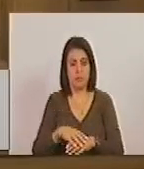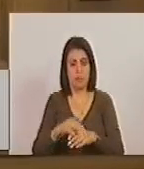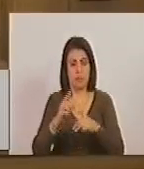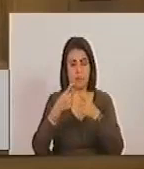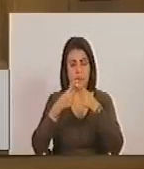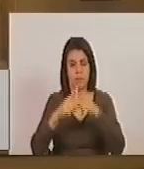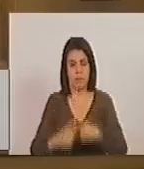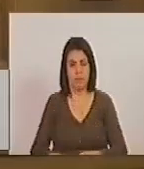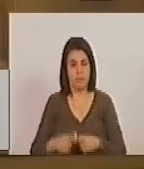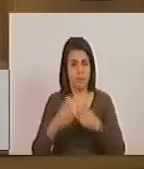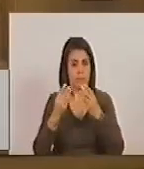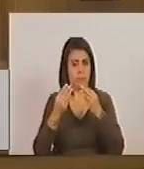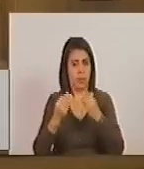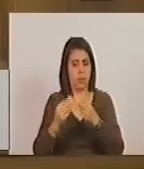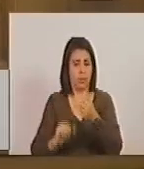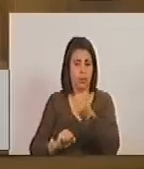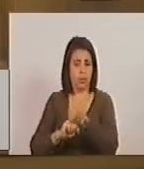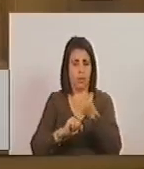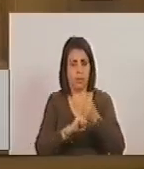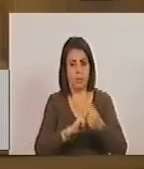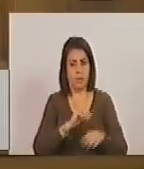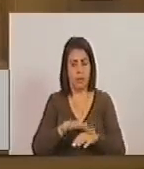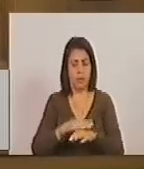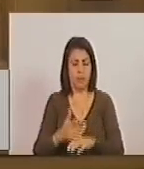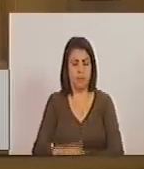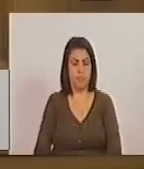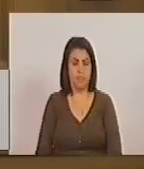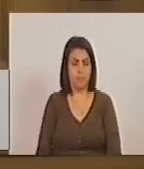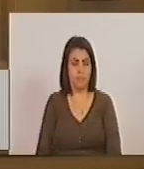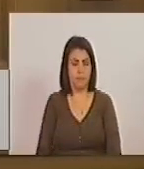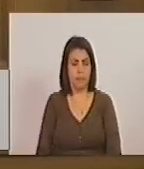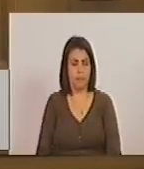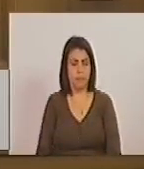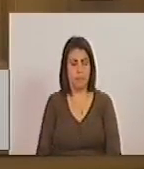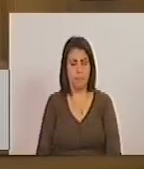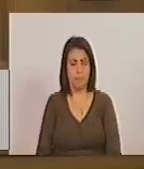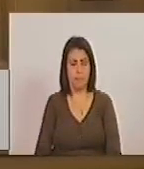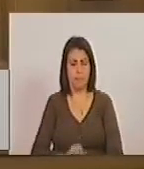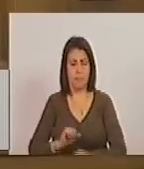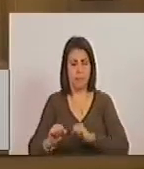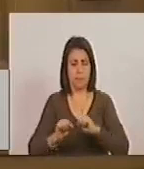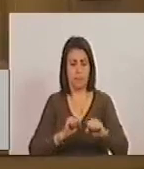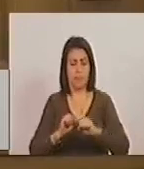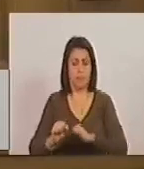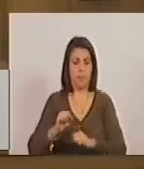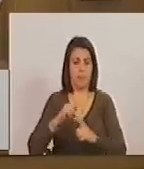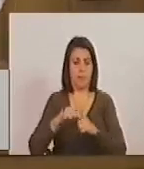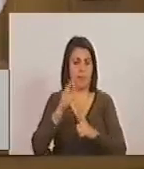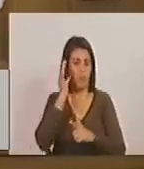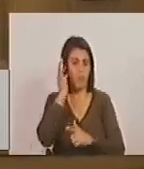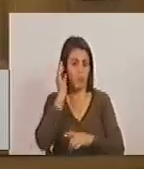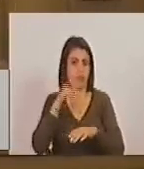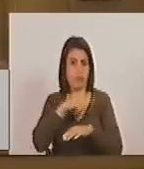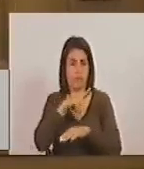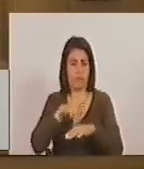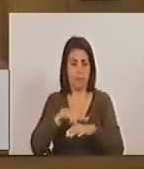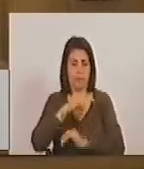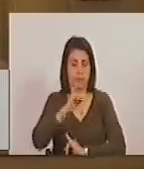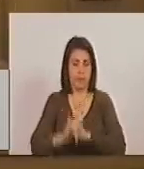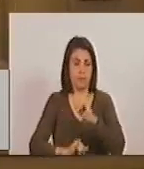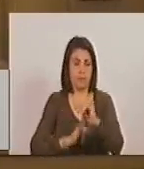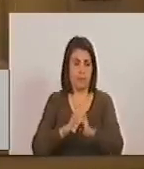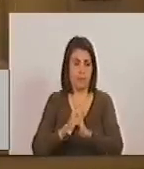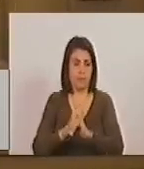incalculable número de aportes en diversos movimientos de mujeres nacionalistas e